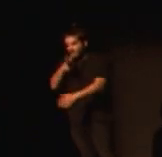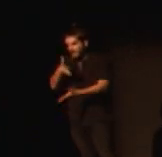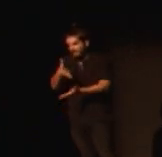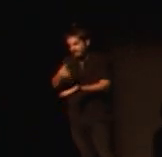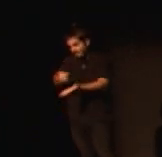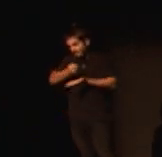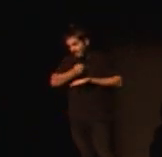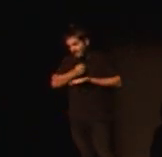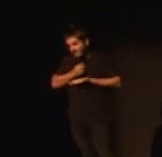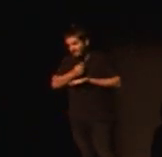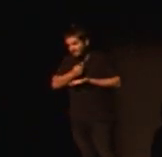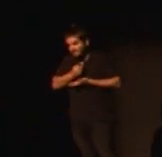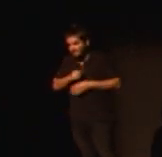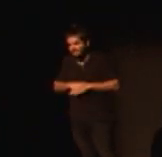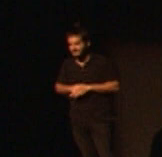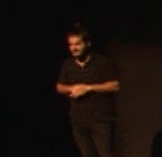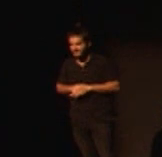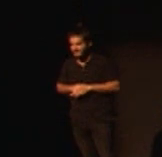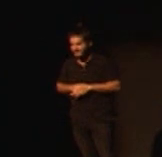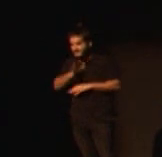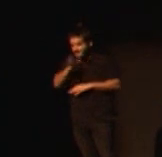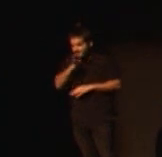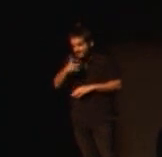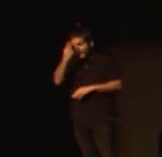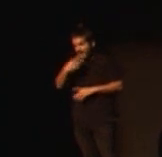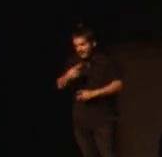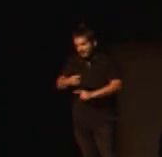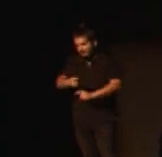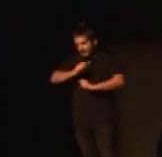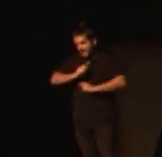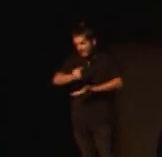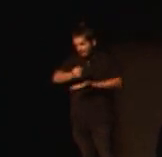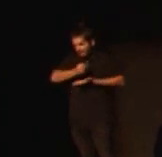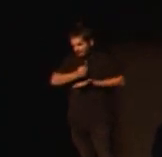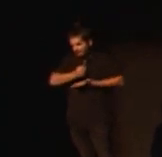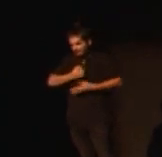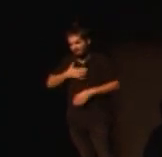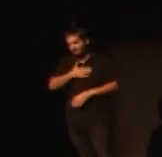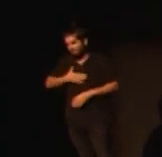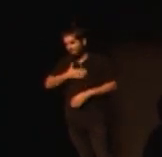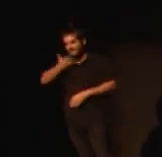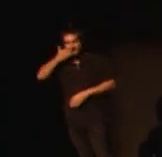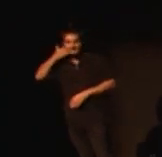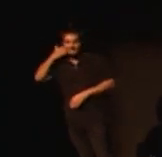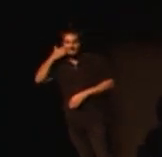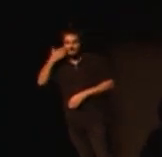nombre del Grupo Social 11. Es un honor para nosotros recibirlo, sobre todo de una